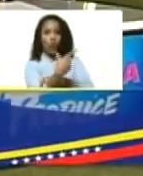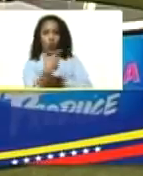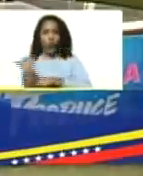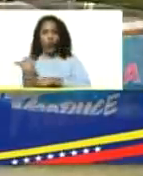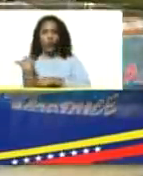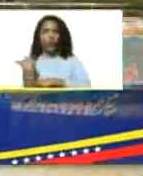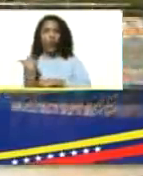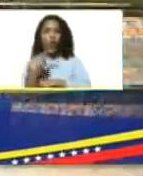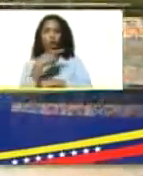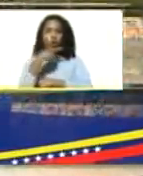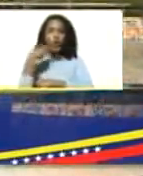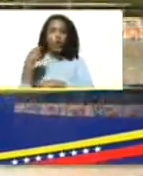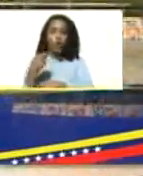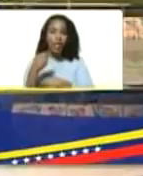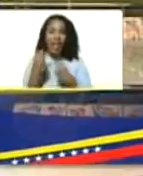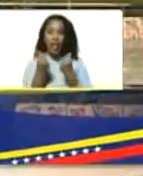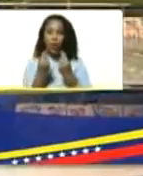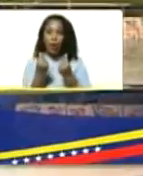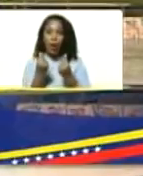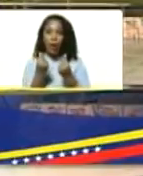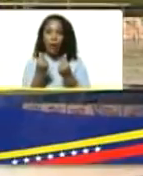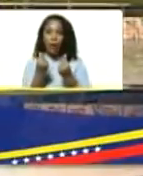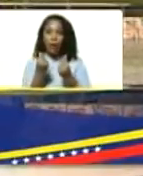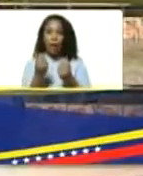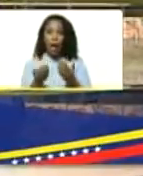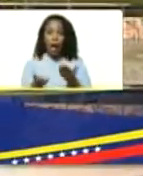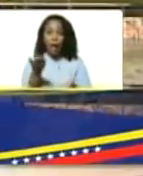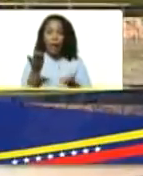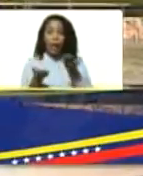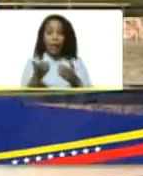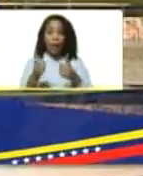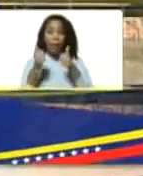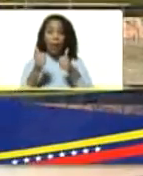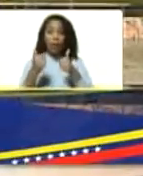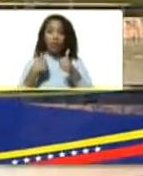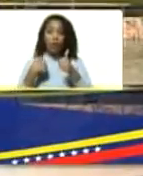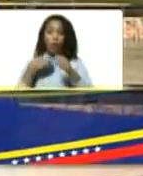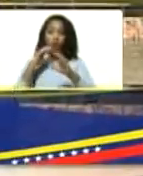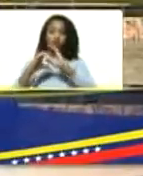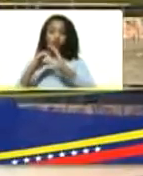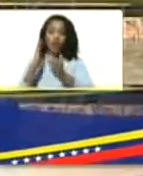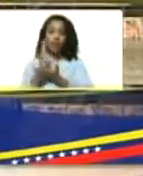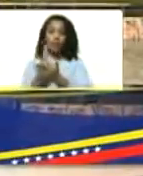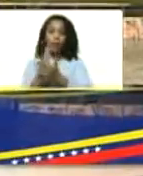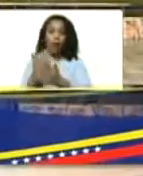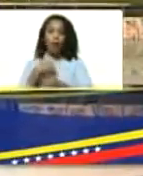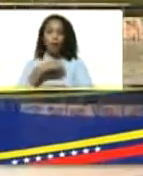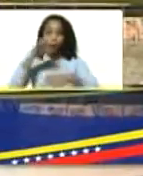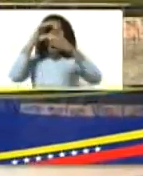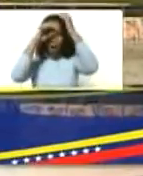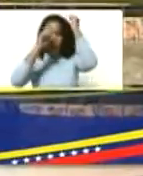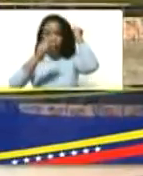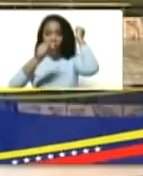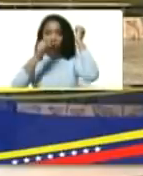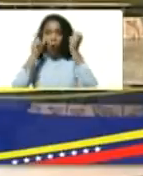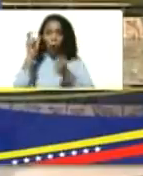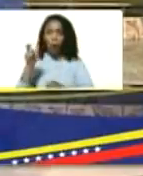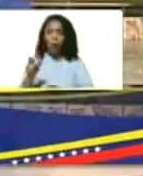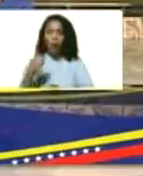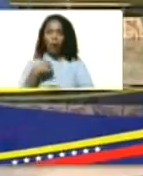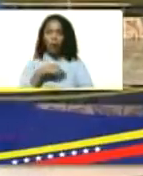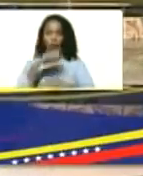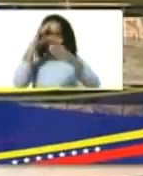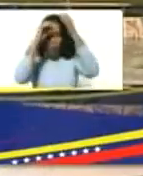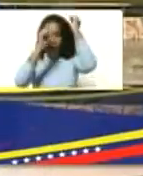rusia está económicamente muy estable yo converso siempre con nuestro embajador carlos farías nuestro